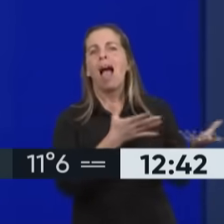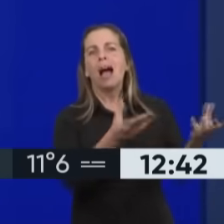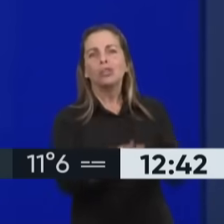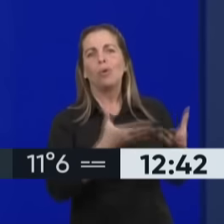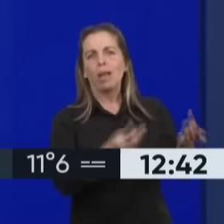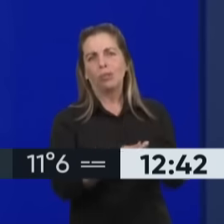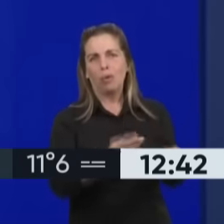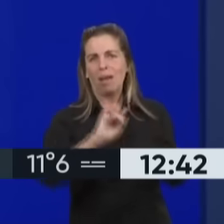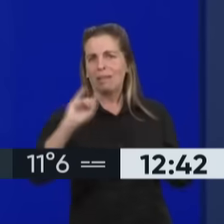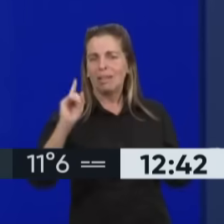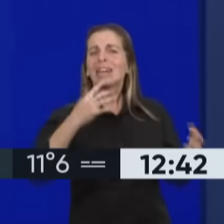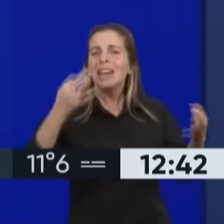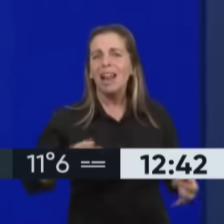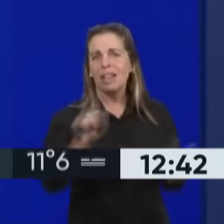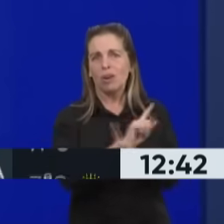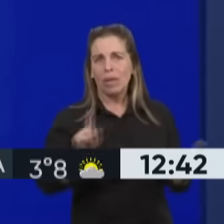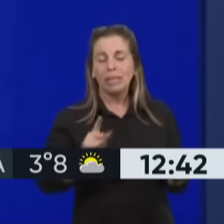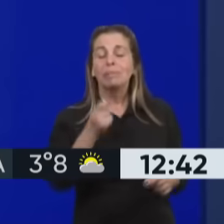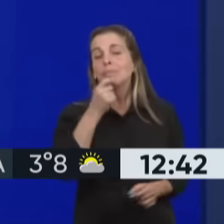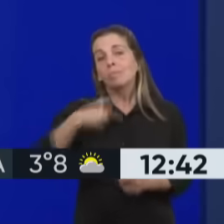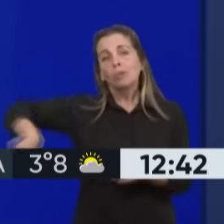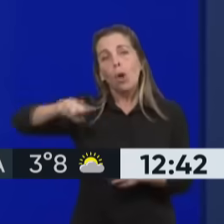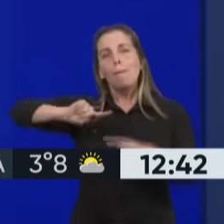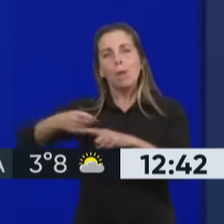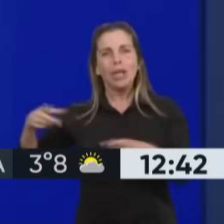Para ellos cada pobre no es ni más ni menos que una oportunidad de